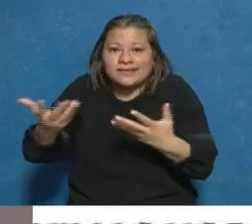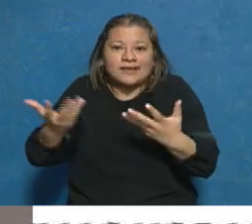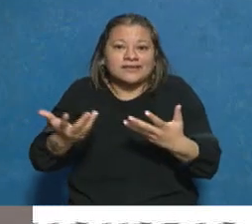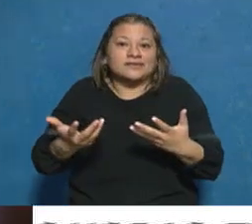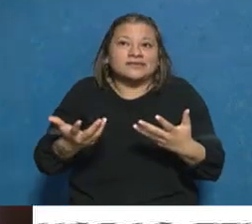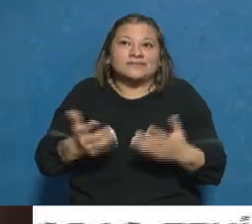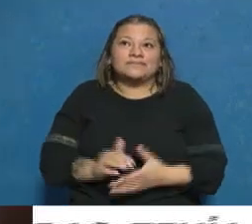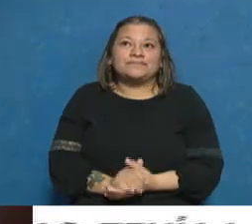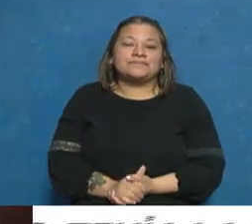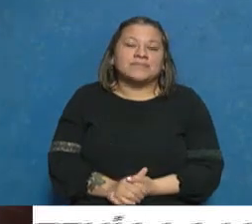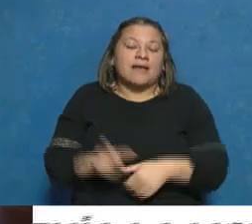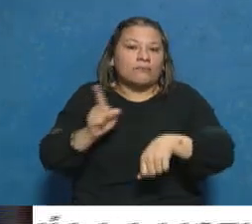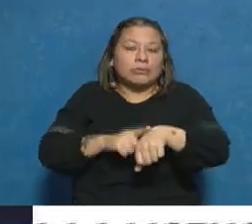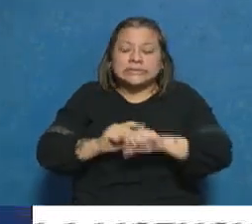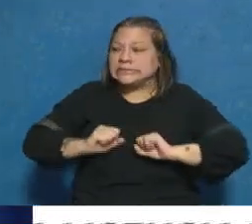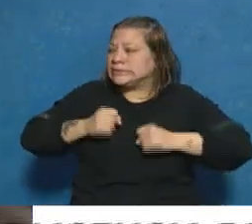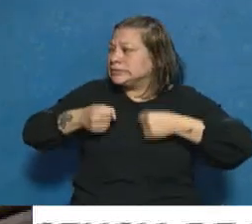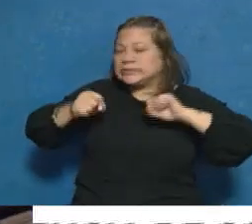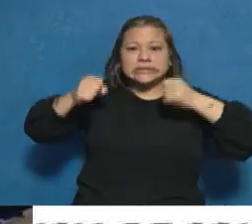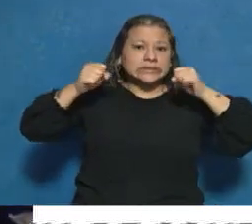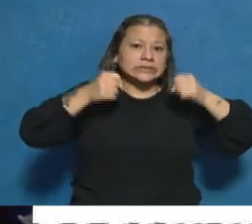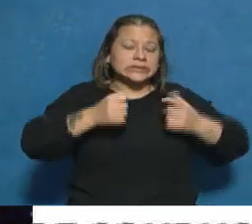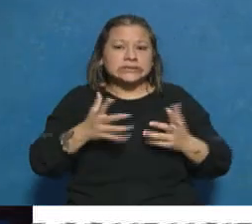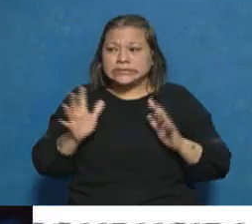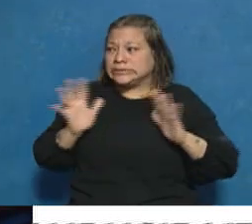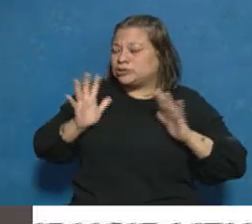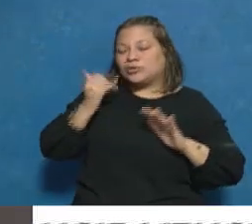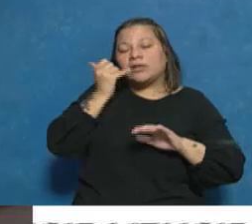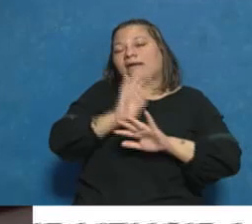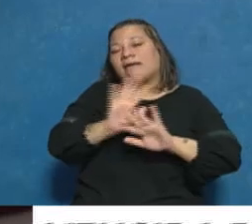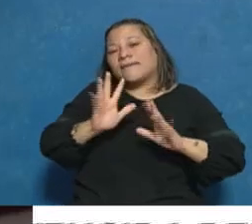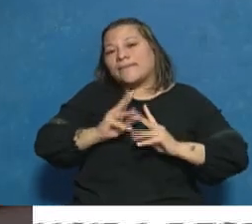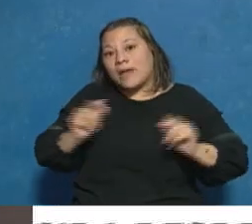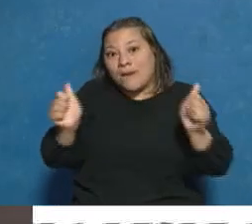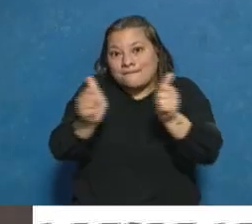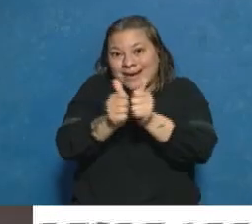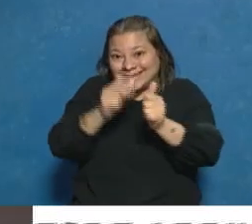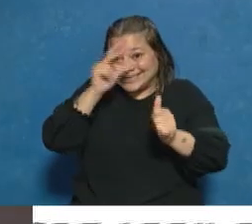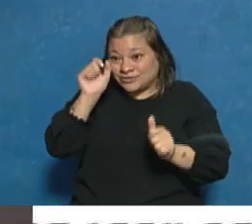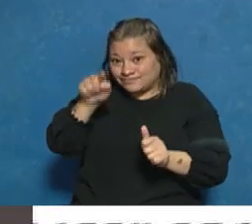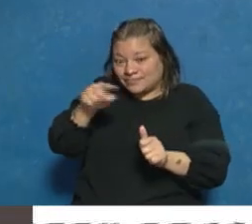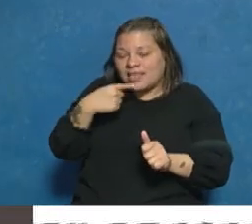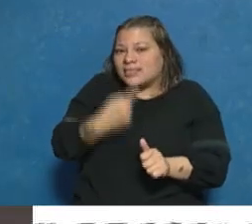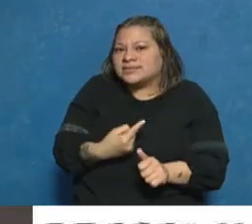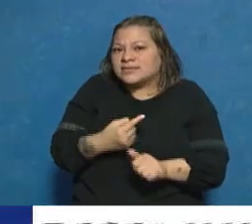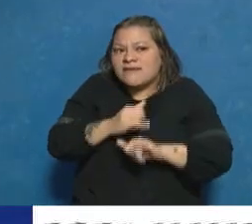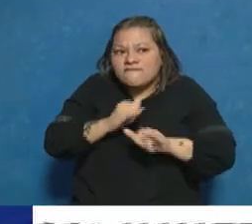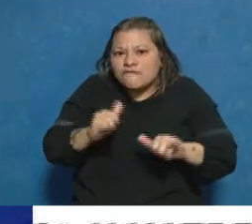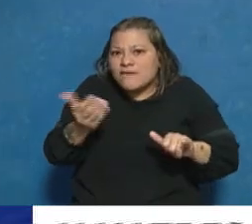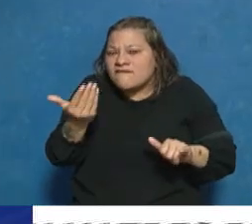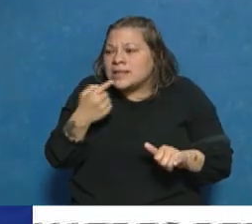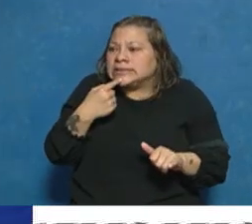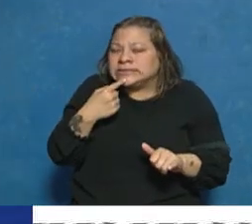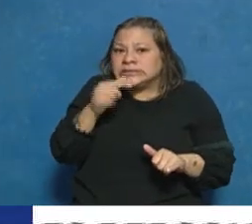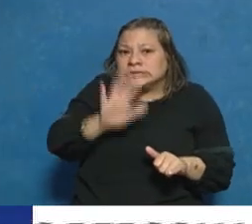hecha fueron momentos de tensión y nerviosismo el susto ya pasó pero la pareja de chilenos asegura que la falta de información y la